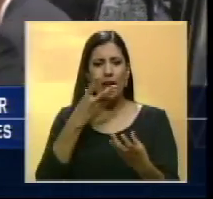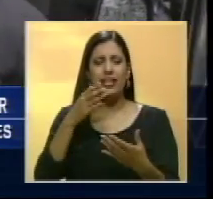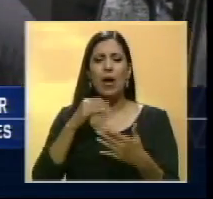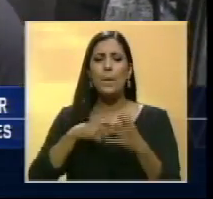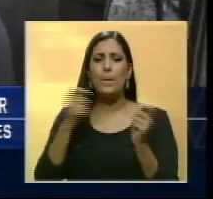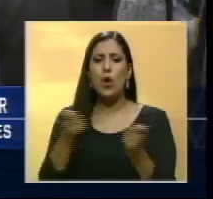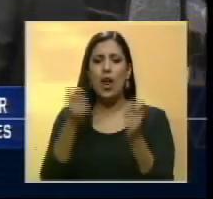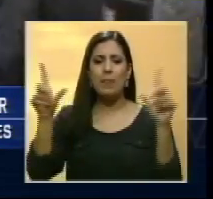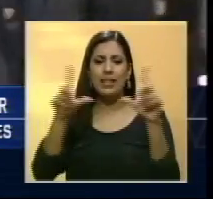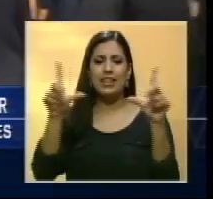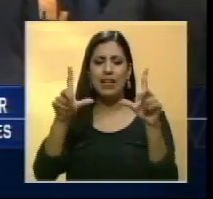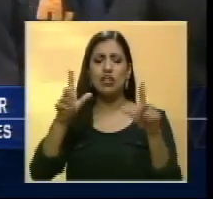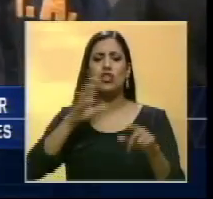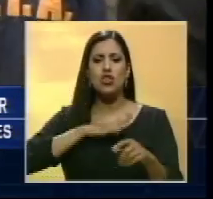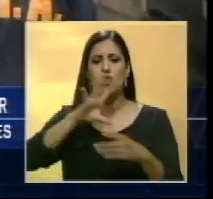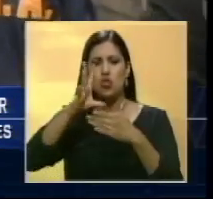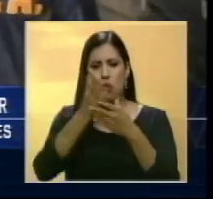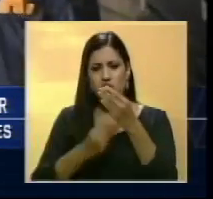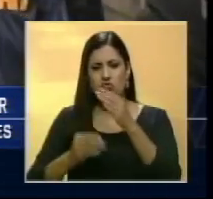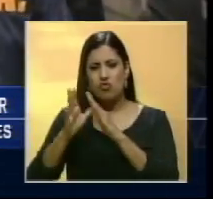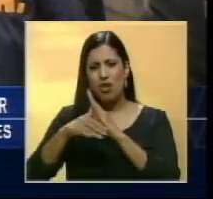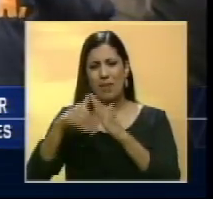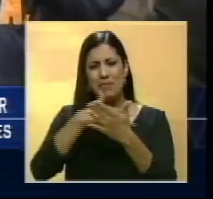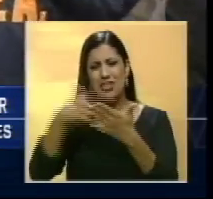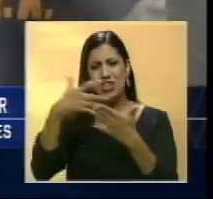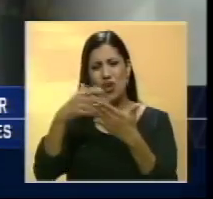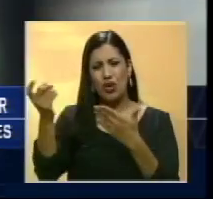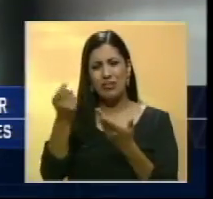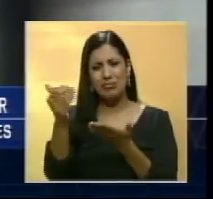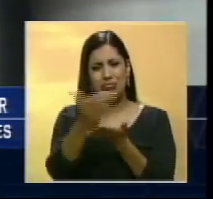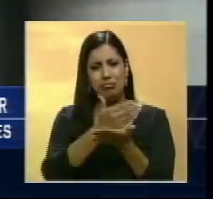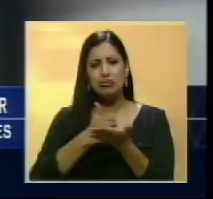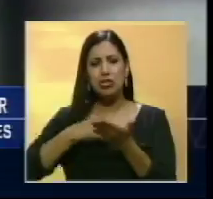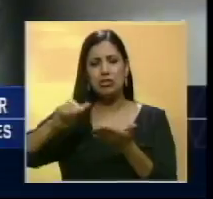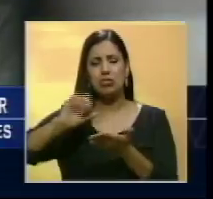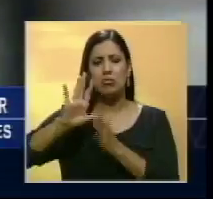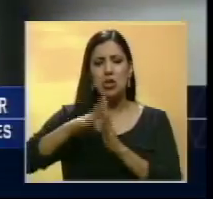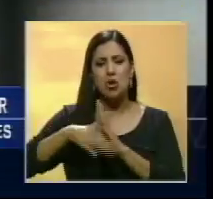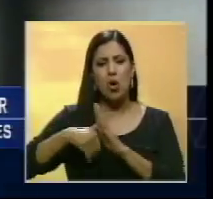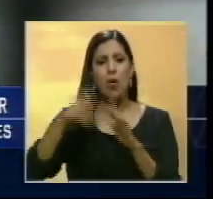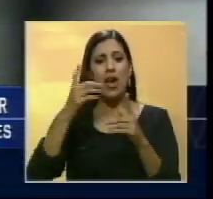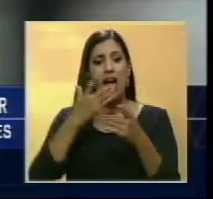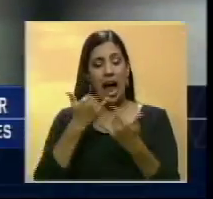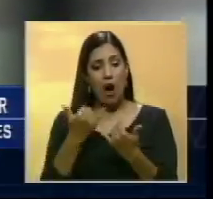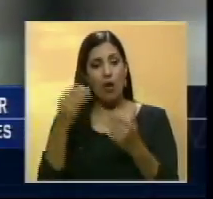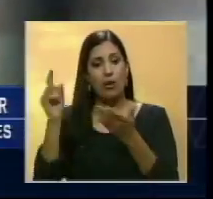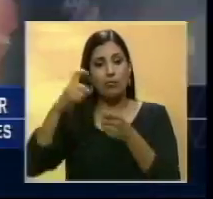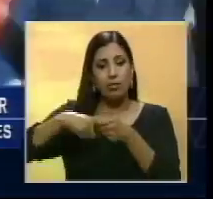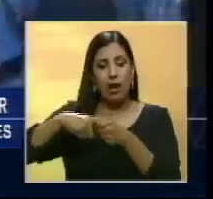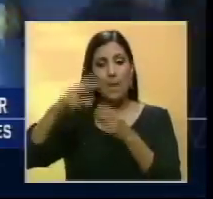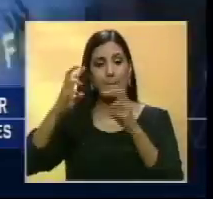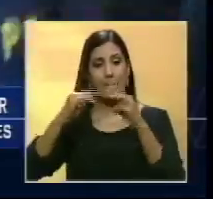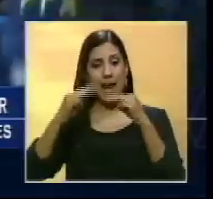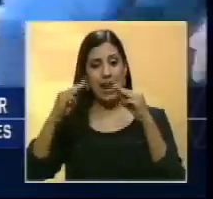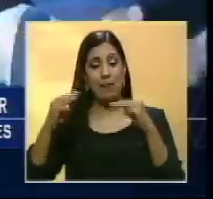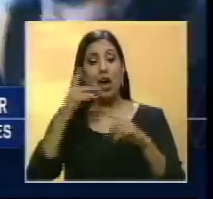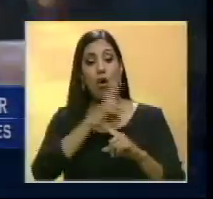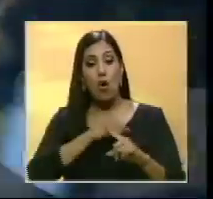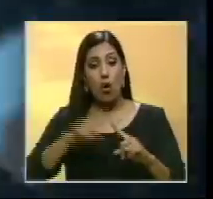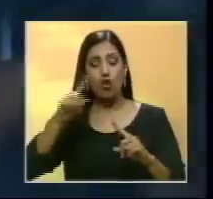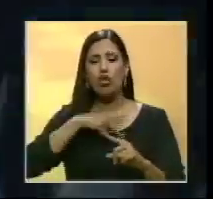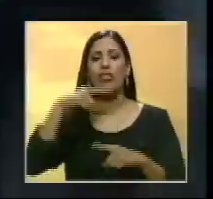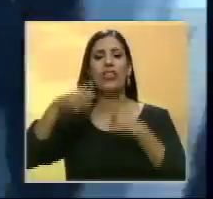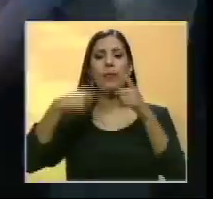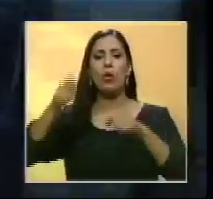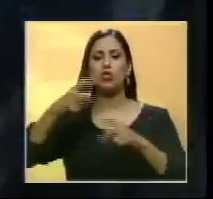un programa televisivo haber sacado de Argentina millonarios fondos de Báez a través de sociedades inscritas en Panamá, hecho que luego